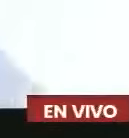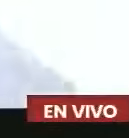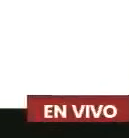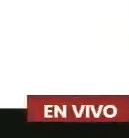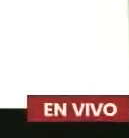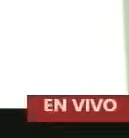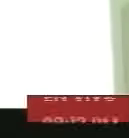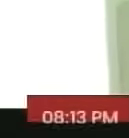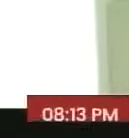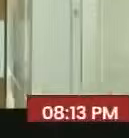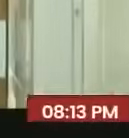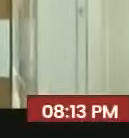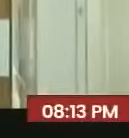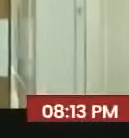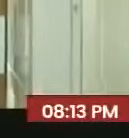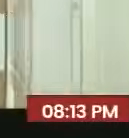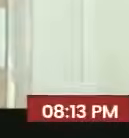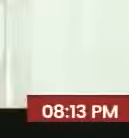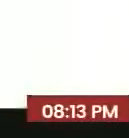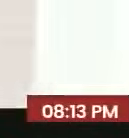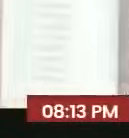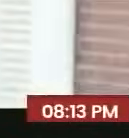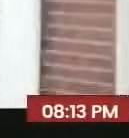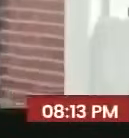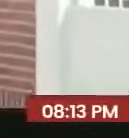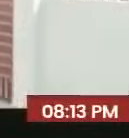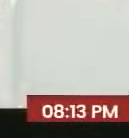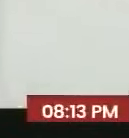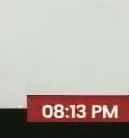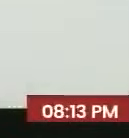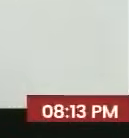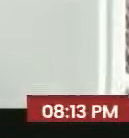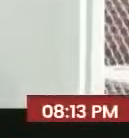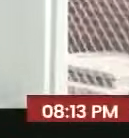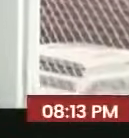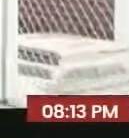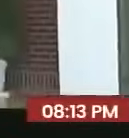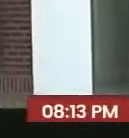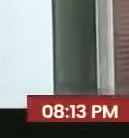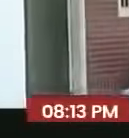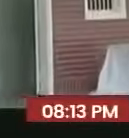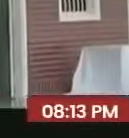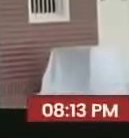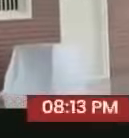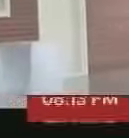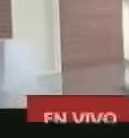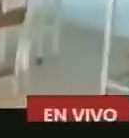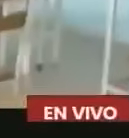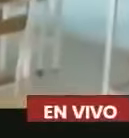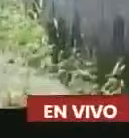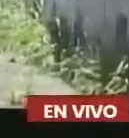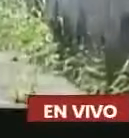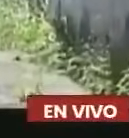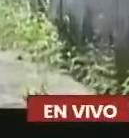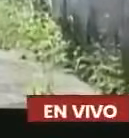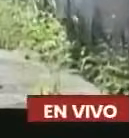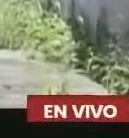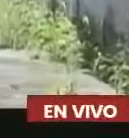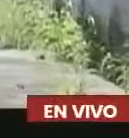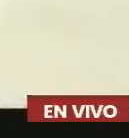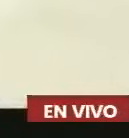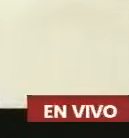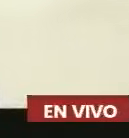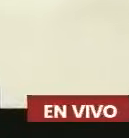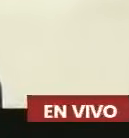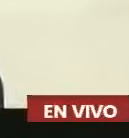esfuerzo por la educación y por la salud. Tenemos un poderoso movimiento popular, un poderoso poder popular,